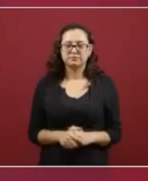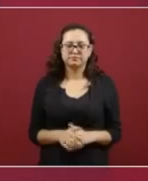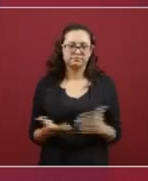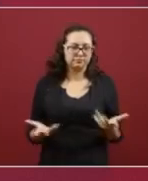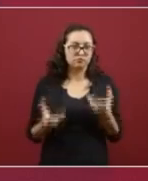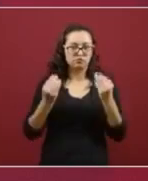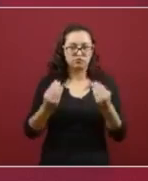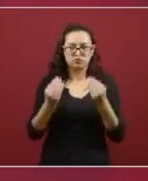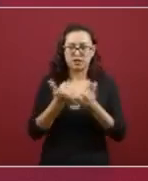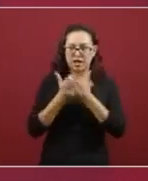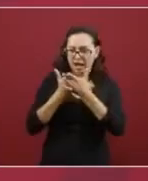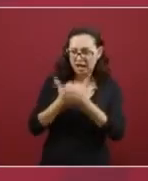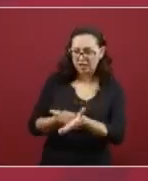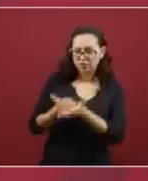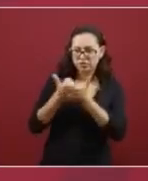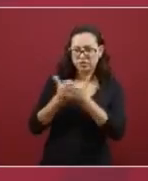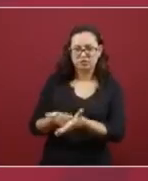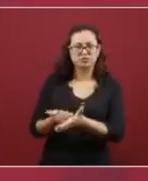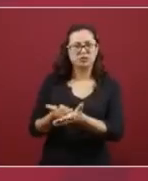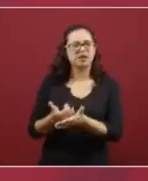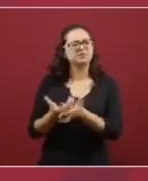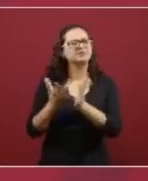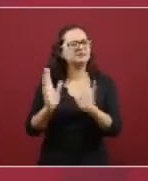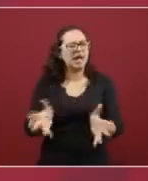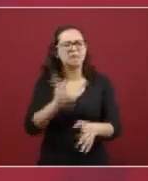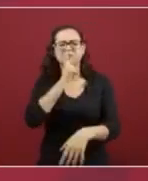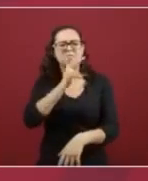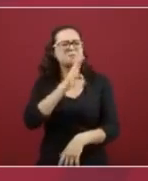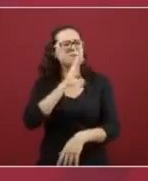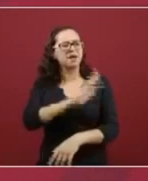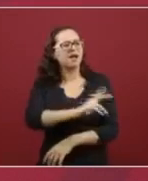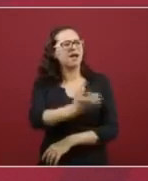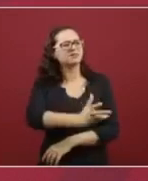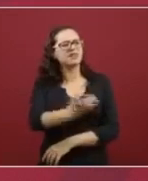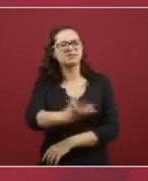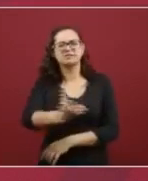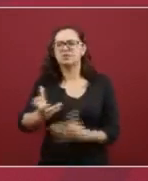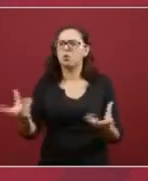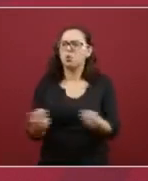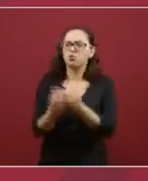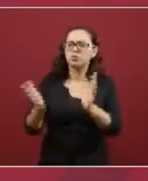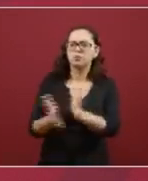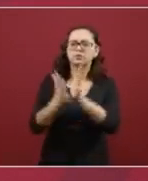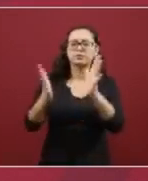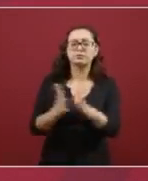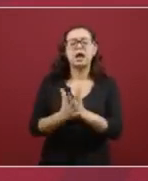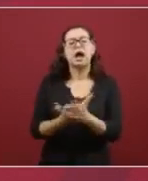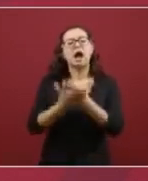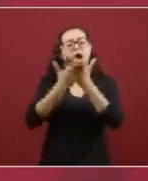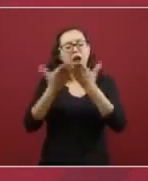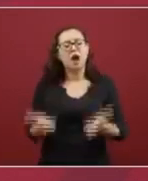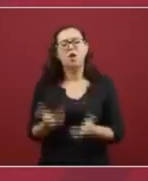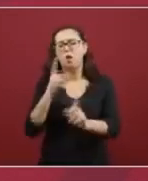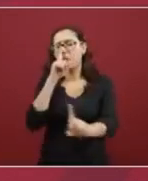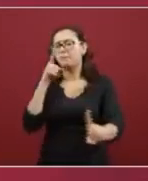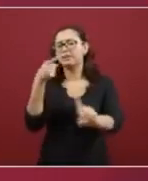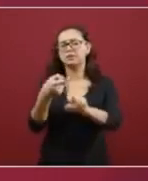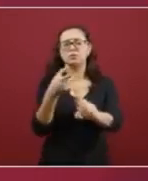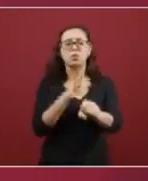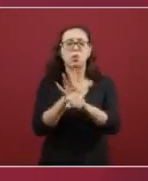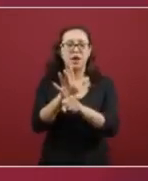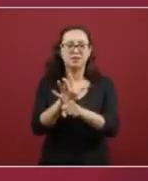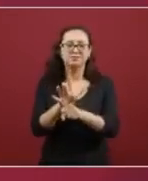Entonces, es una acción que ya se realiza. Entonces, lo que se busca es que